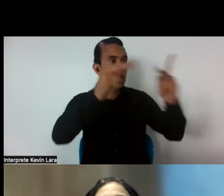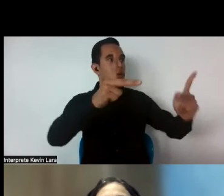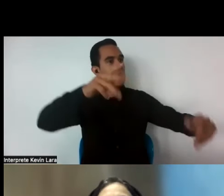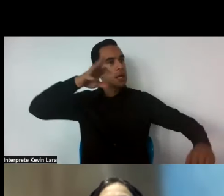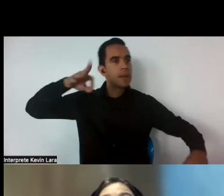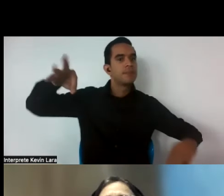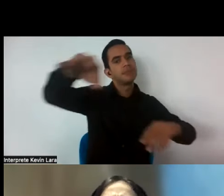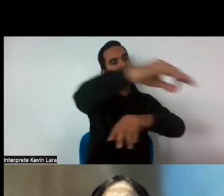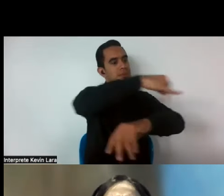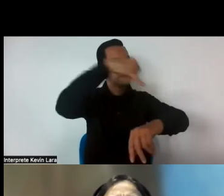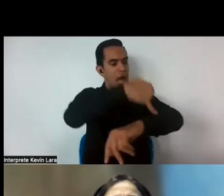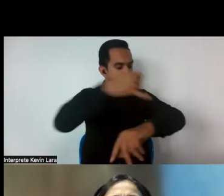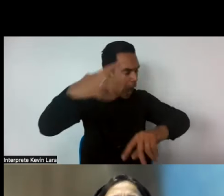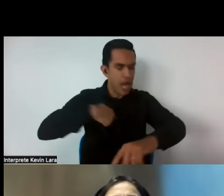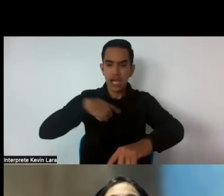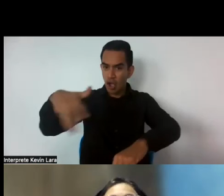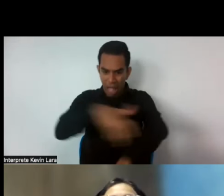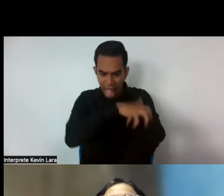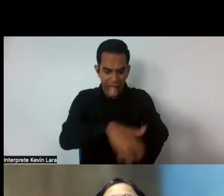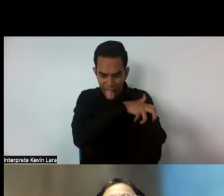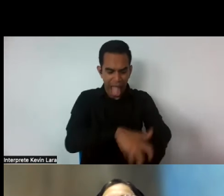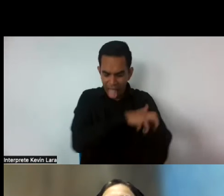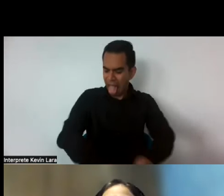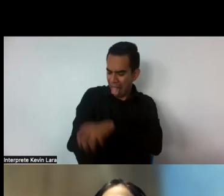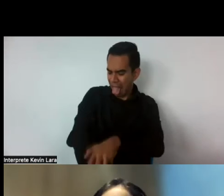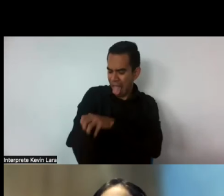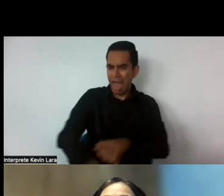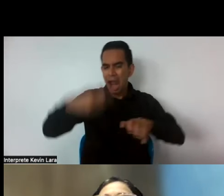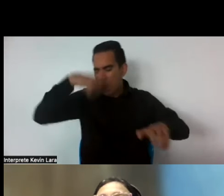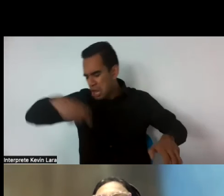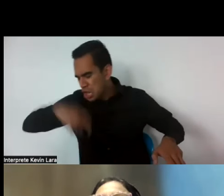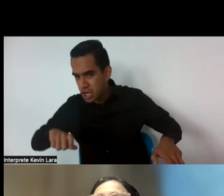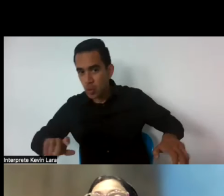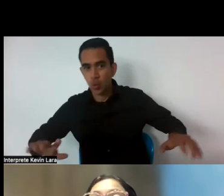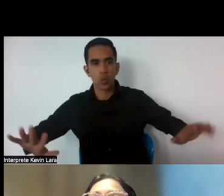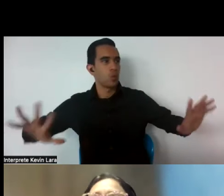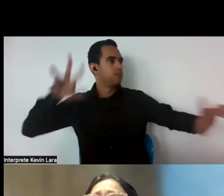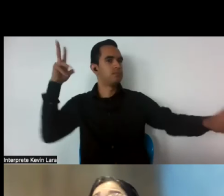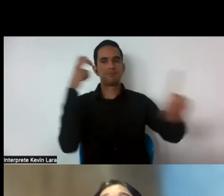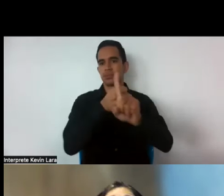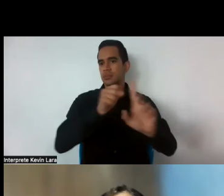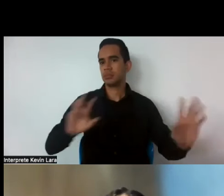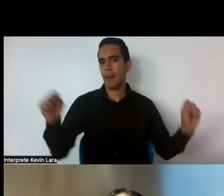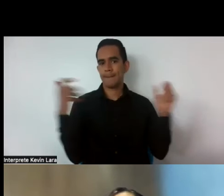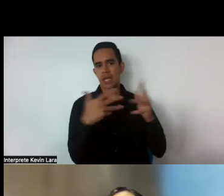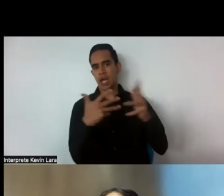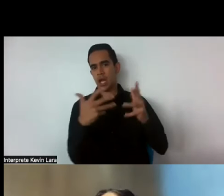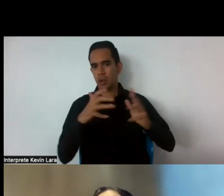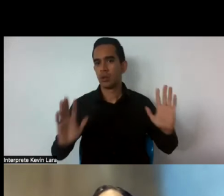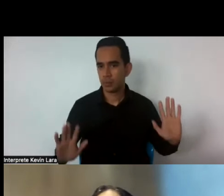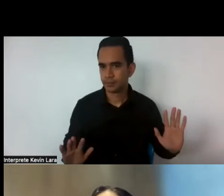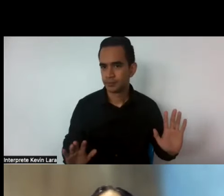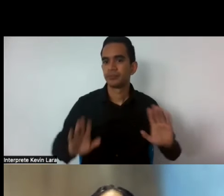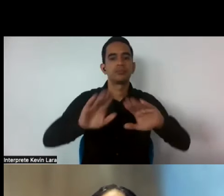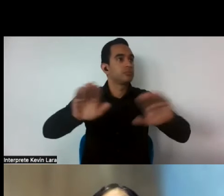alergia. Toda emoción siempre está dada por una interpretación, por algo que me pasó